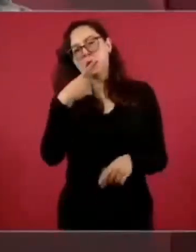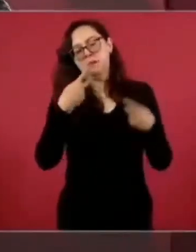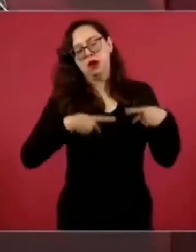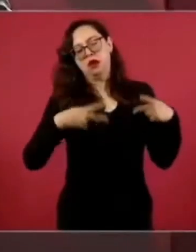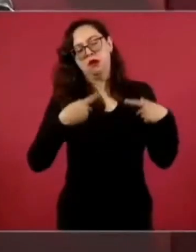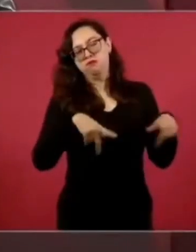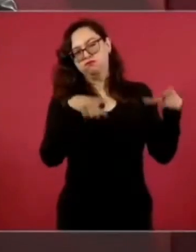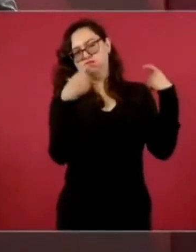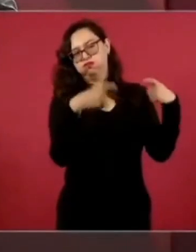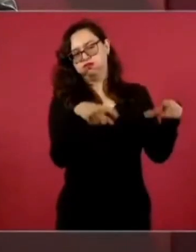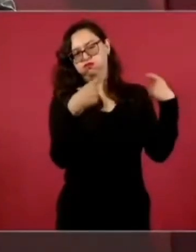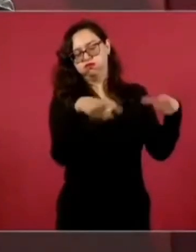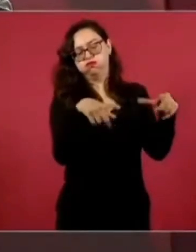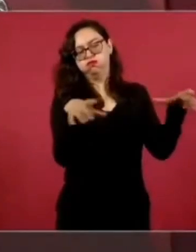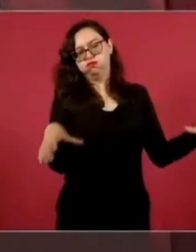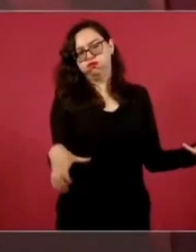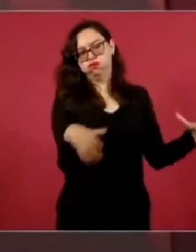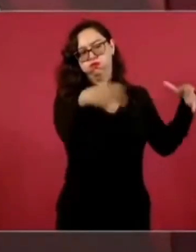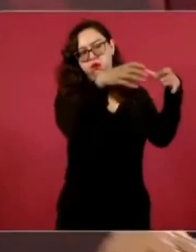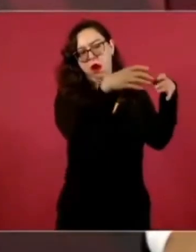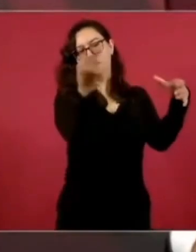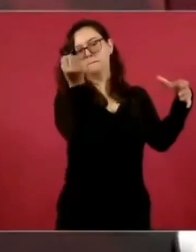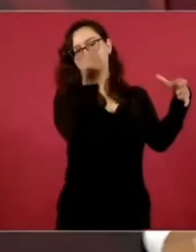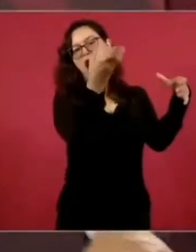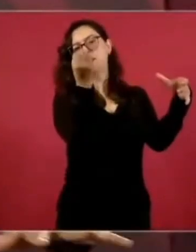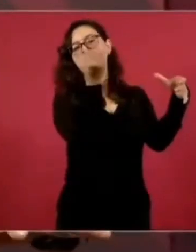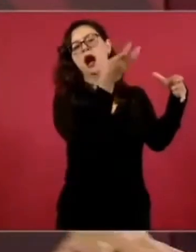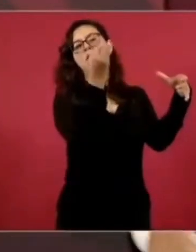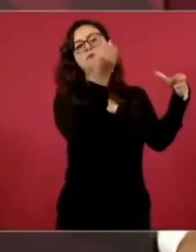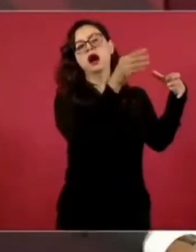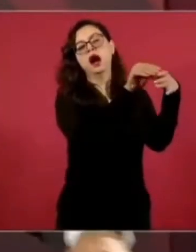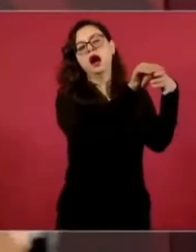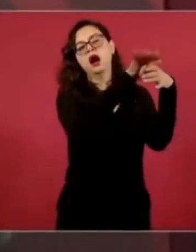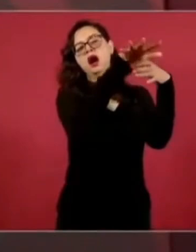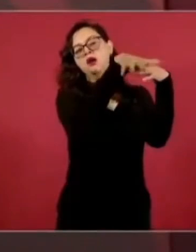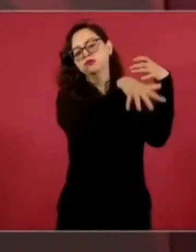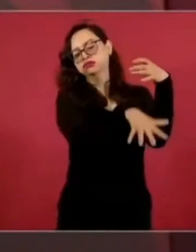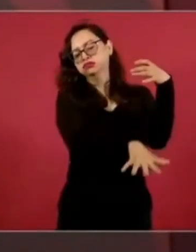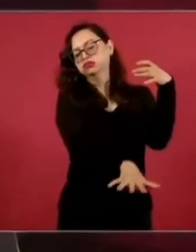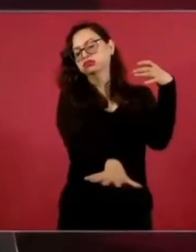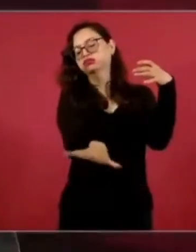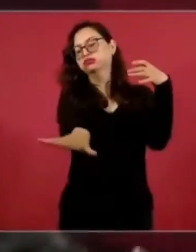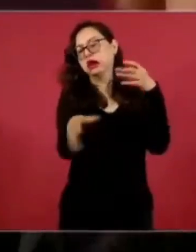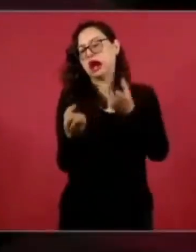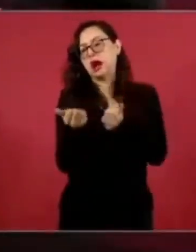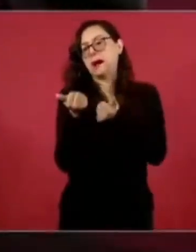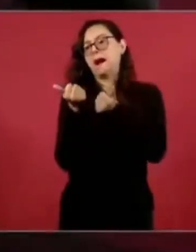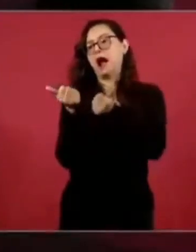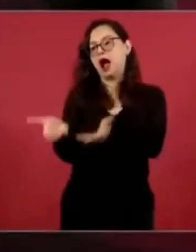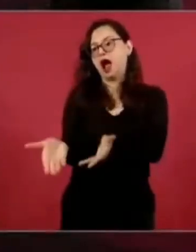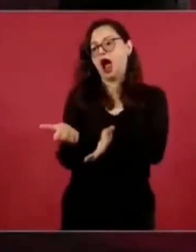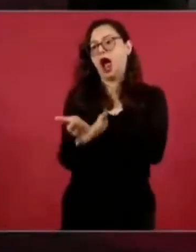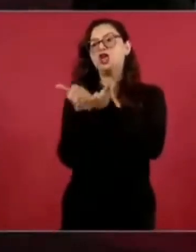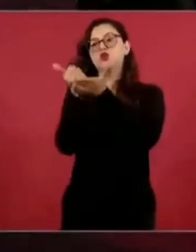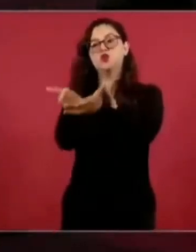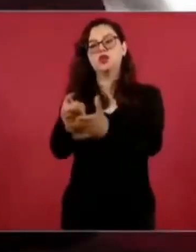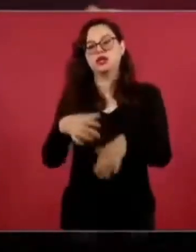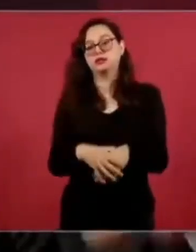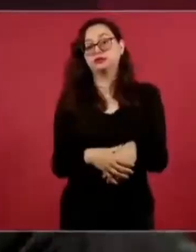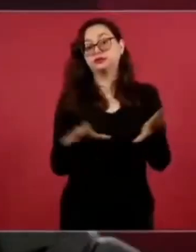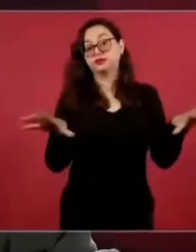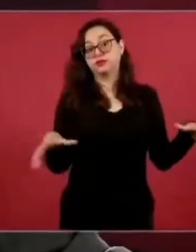se pensaba se iban a ayudar a los de abajo. Decían, si llueve fuerte